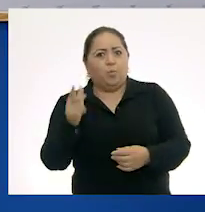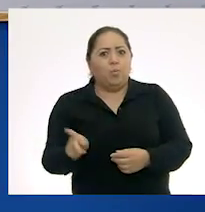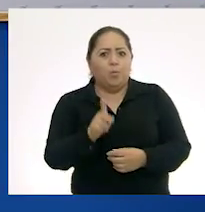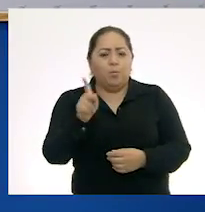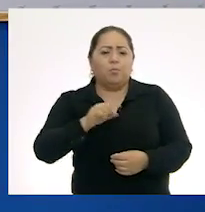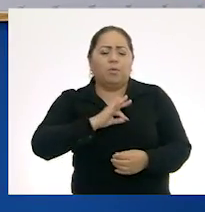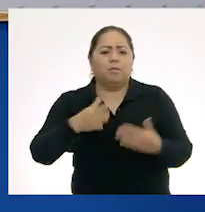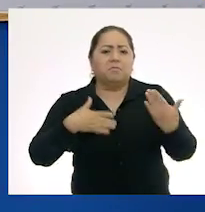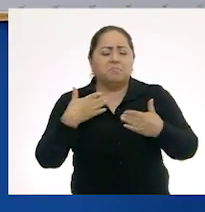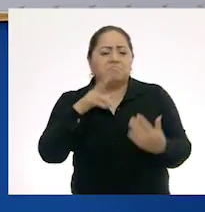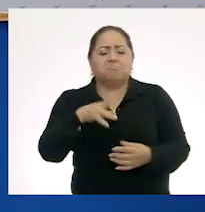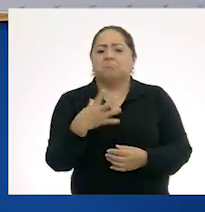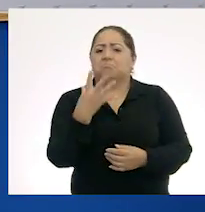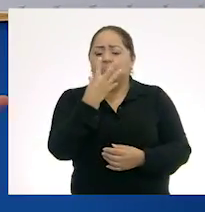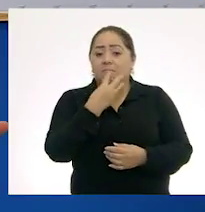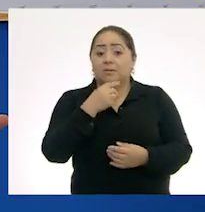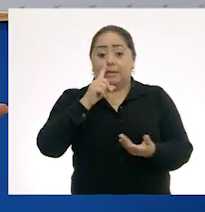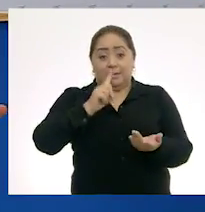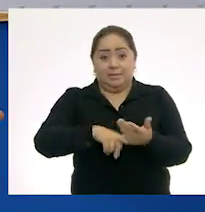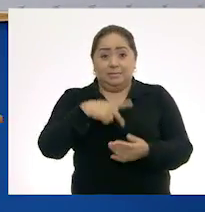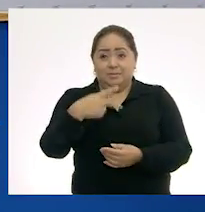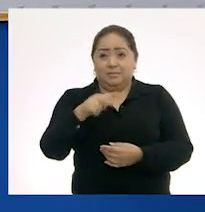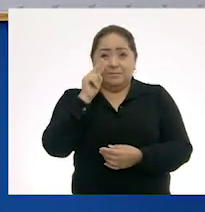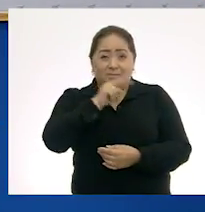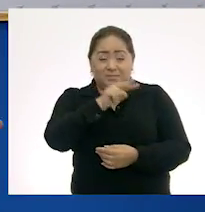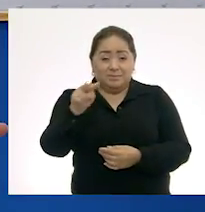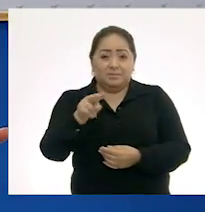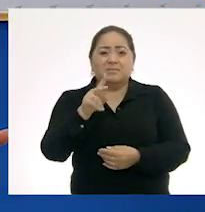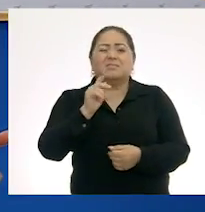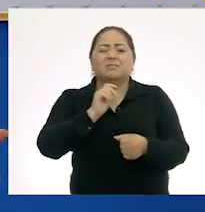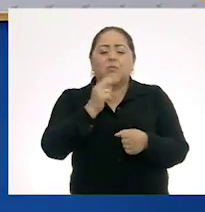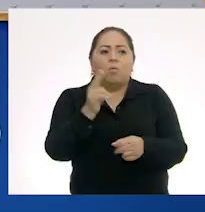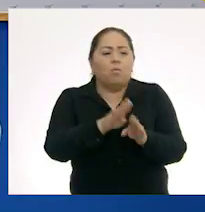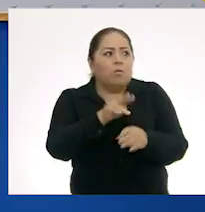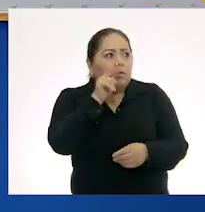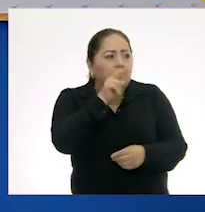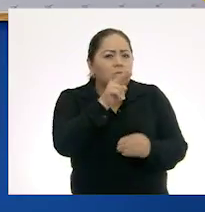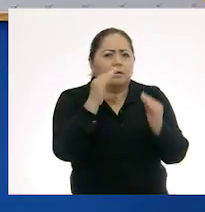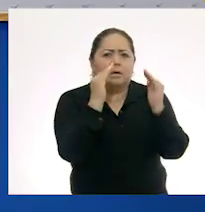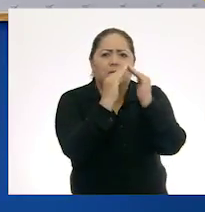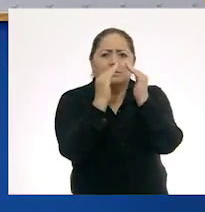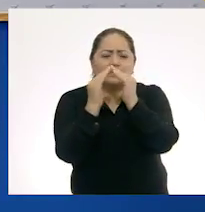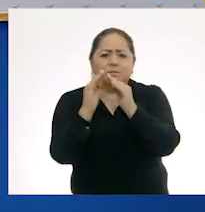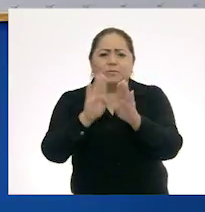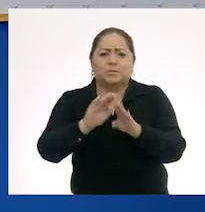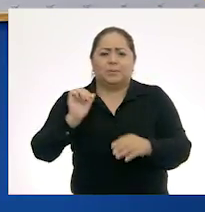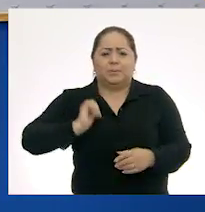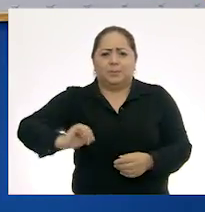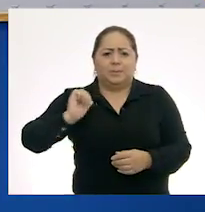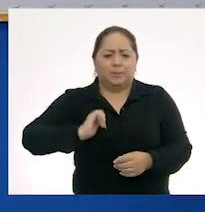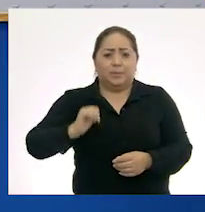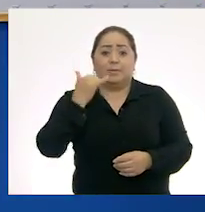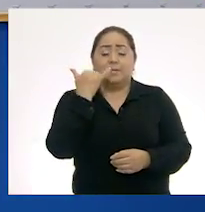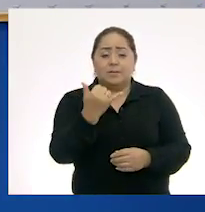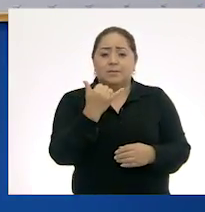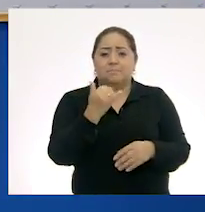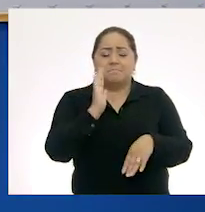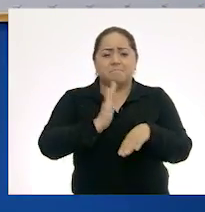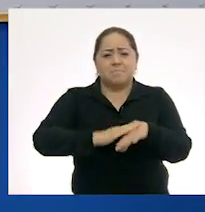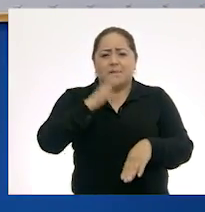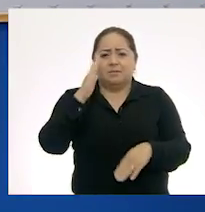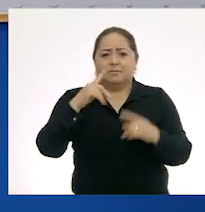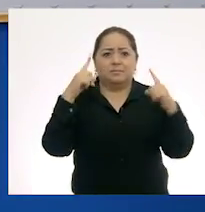se disfruta a pie, pues parte de su atractivo es admirar las casas de estilo neoclásico y las